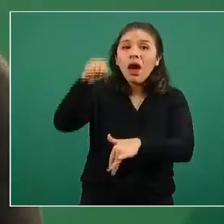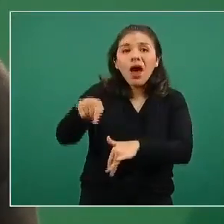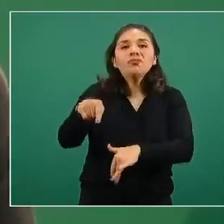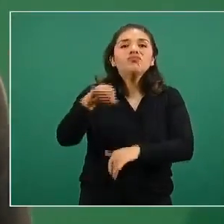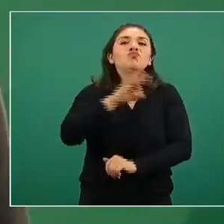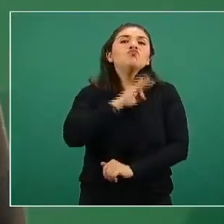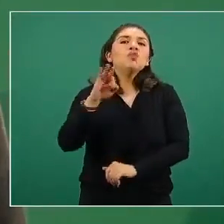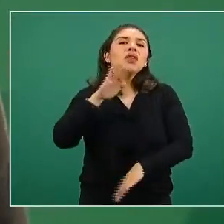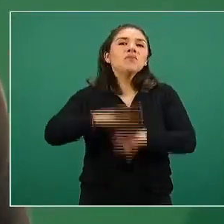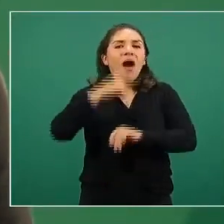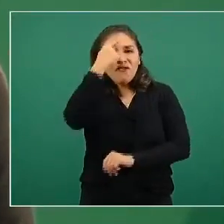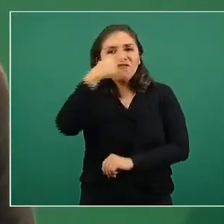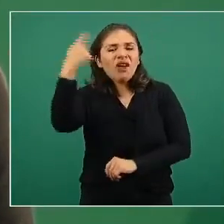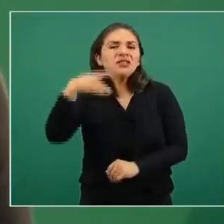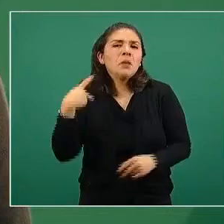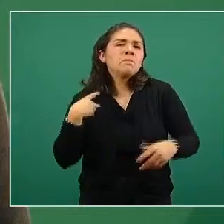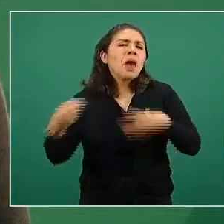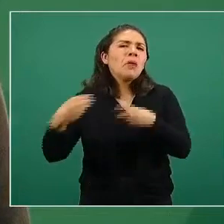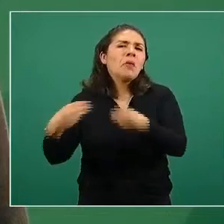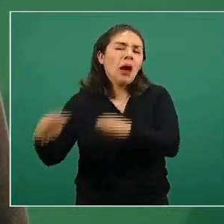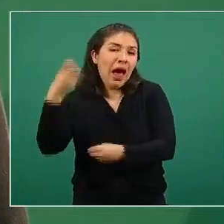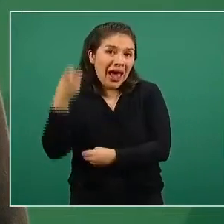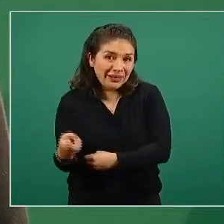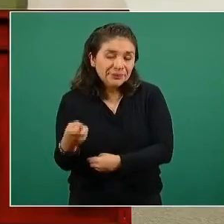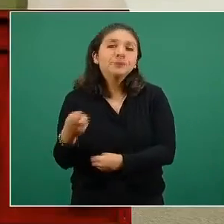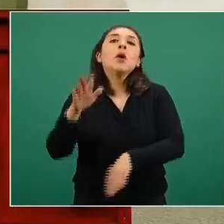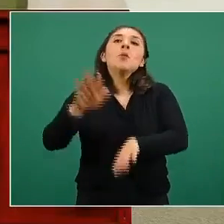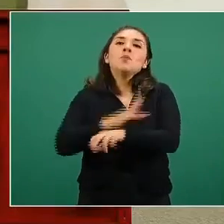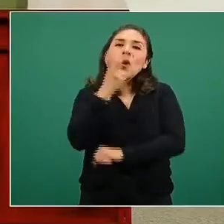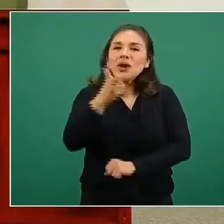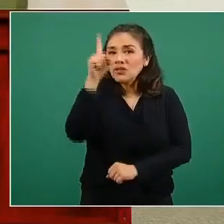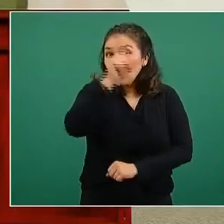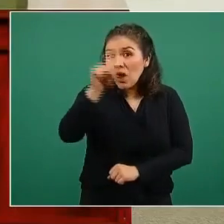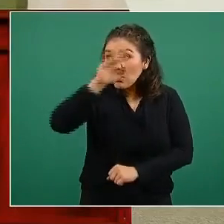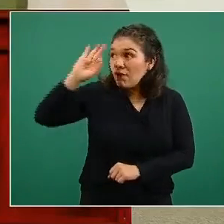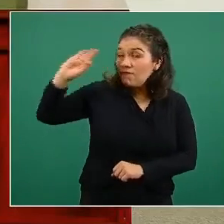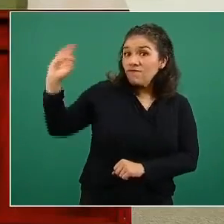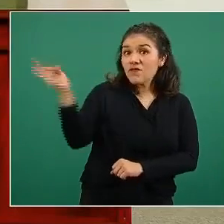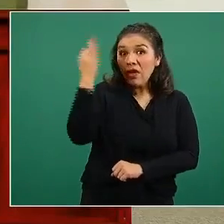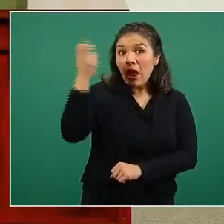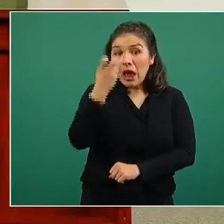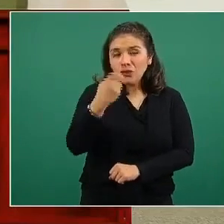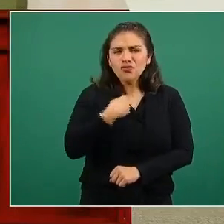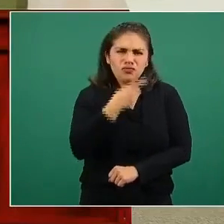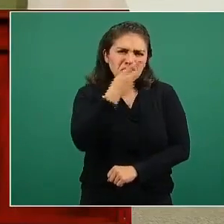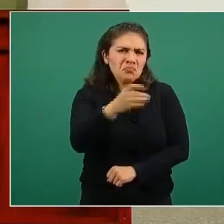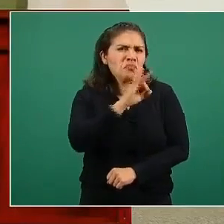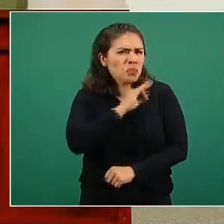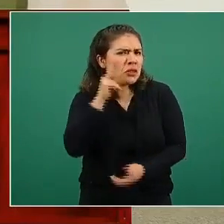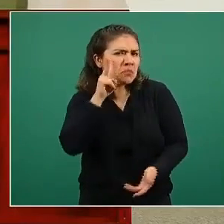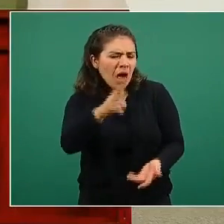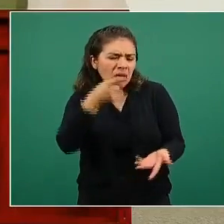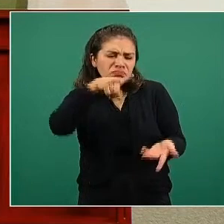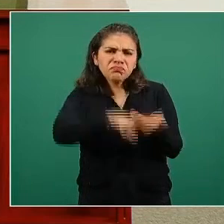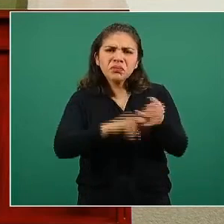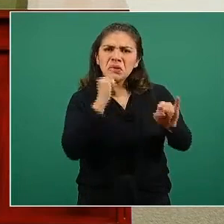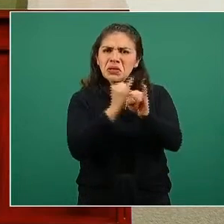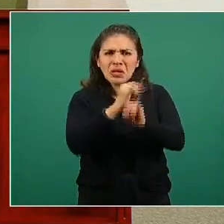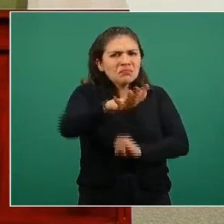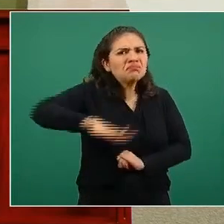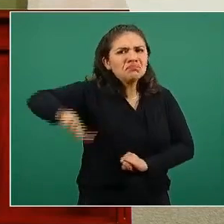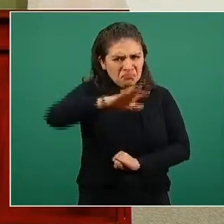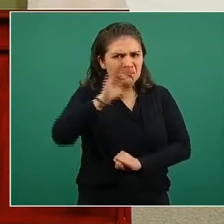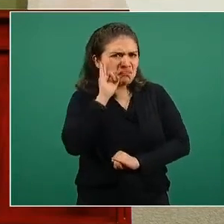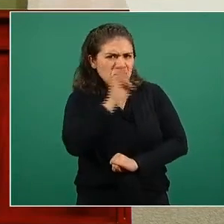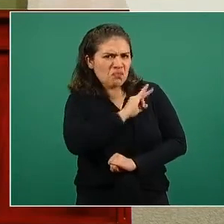esto contribuye directamente a la transmisión. Y de ahí la recomendación federal que ustedes, como les digo, pueden encontrar, la población también si